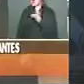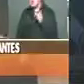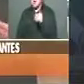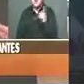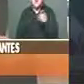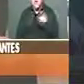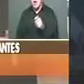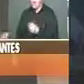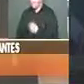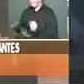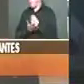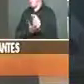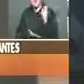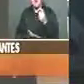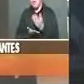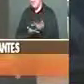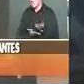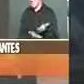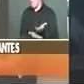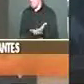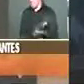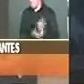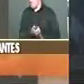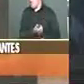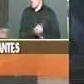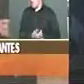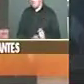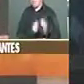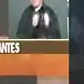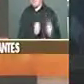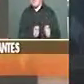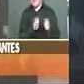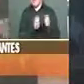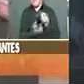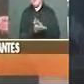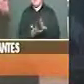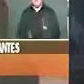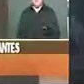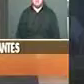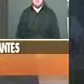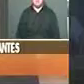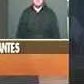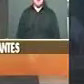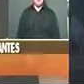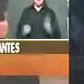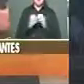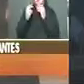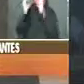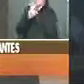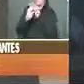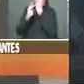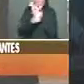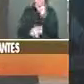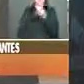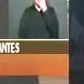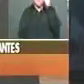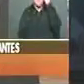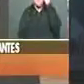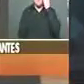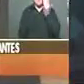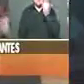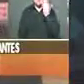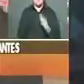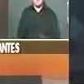todo. Un gobierno que le da impunidad a los criminales de las FARC va a incentivar nuevas formas de violencia. ¿Qué estarán pensando jóvenes